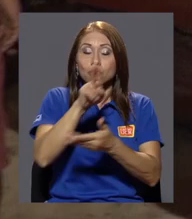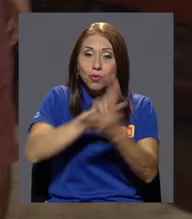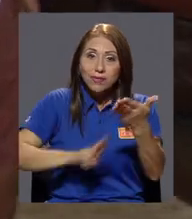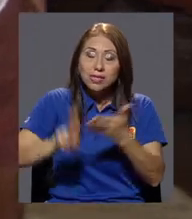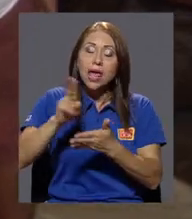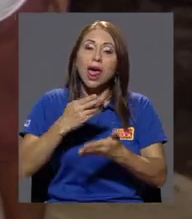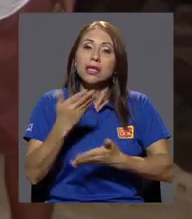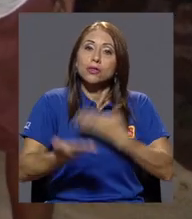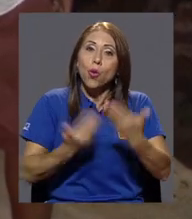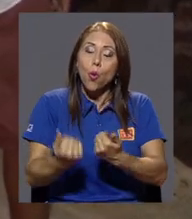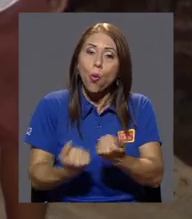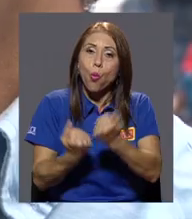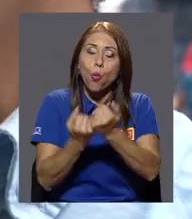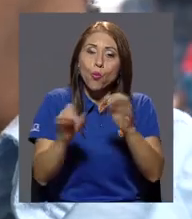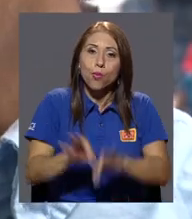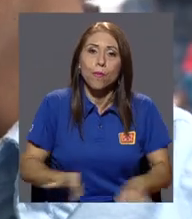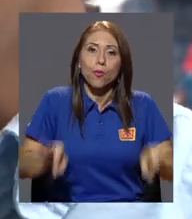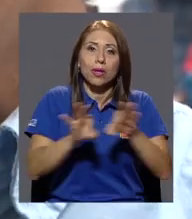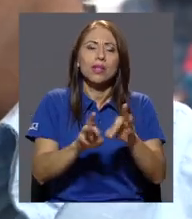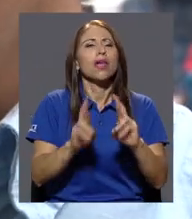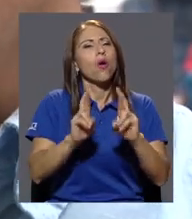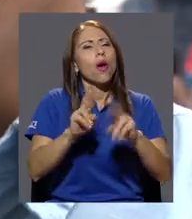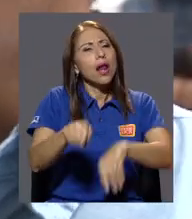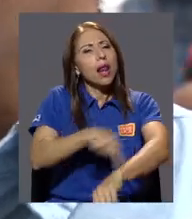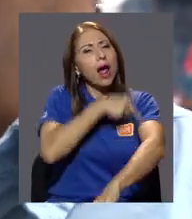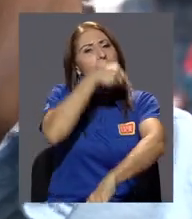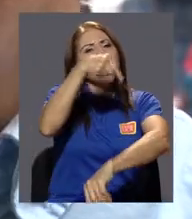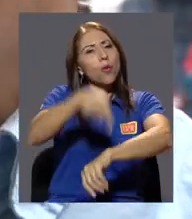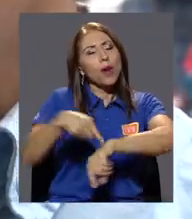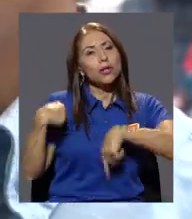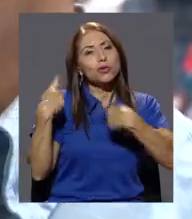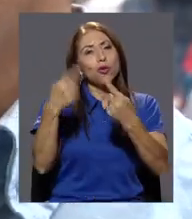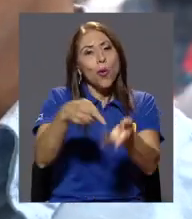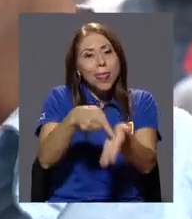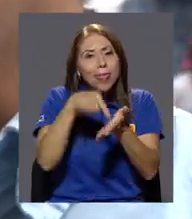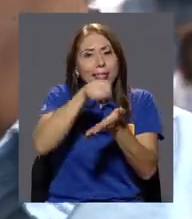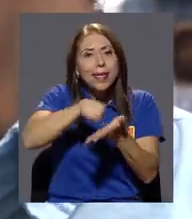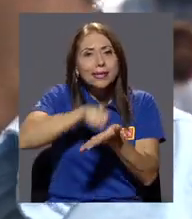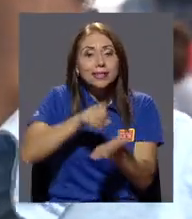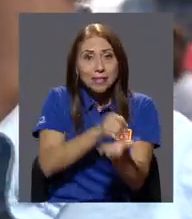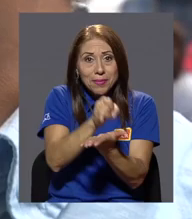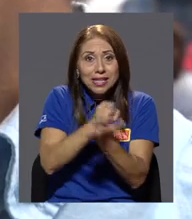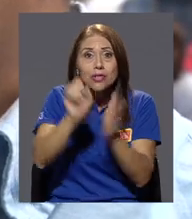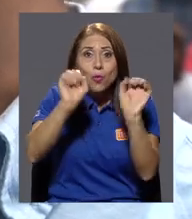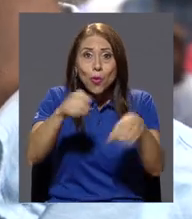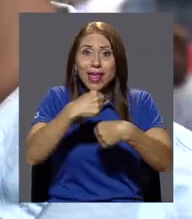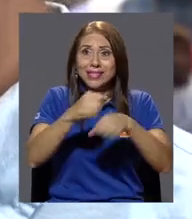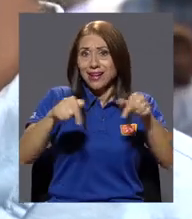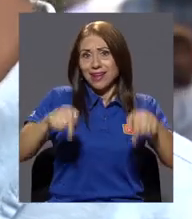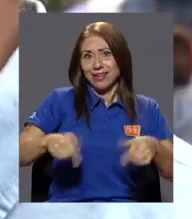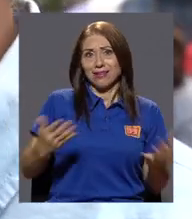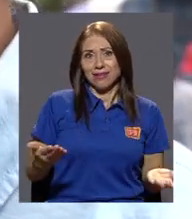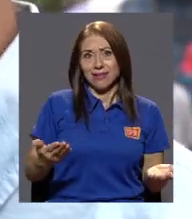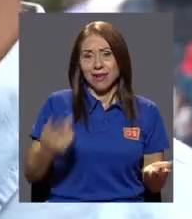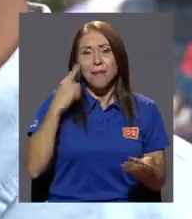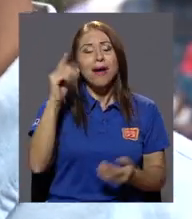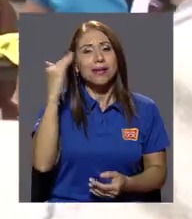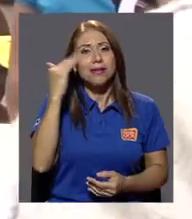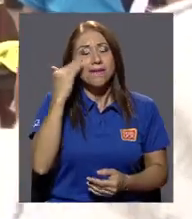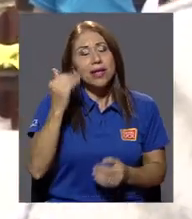universidades es muy importante. Ojalá en el largo plazo que puedan ser sus tesis de investigación que nos ayudan a identificar